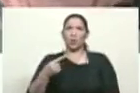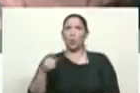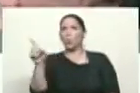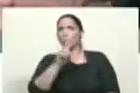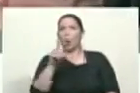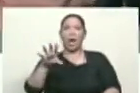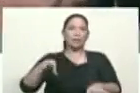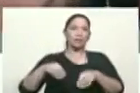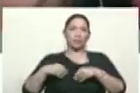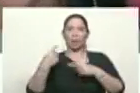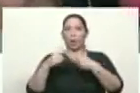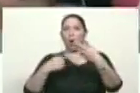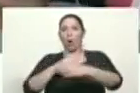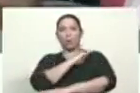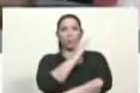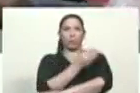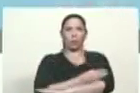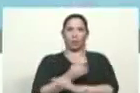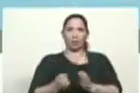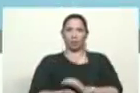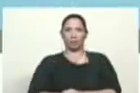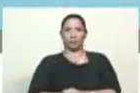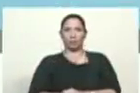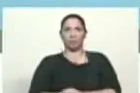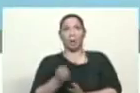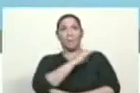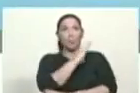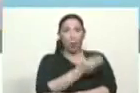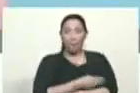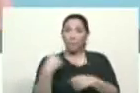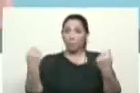al poder popular, que todavía no es constitucional, pero que lo será.